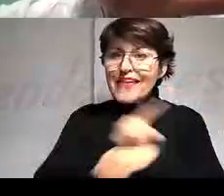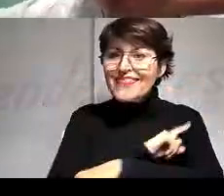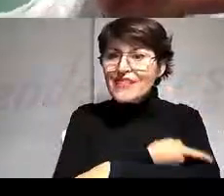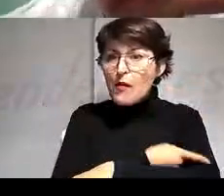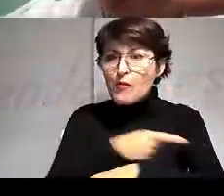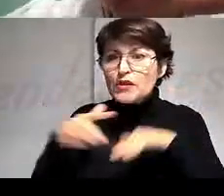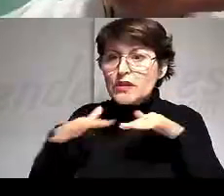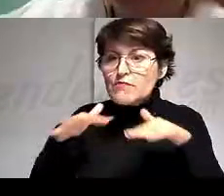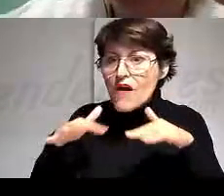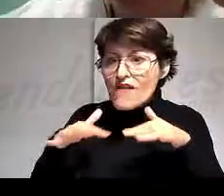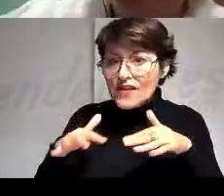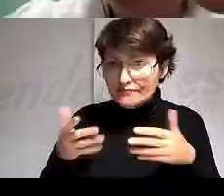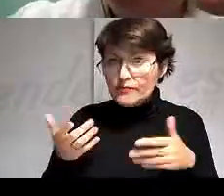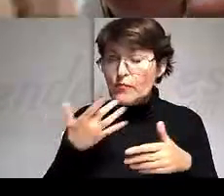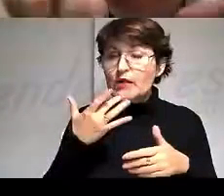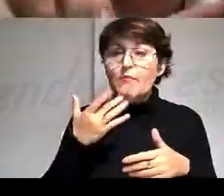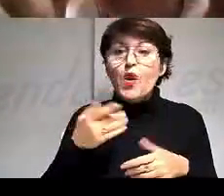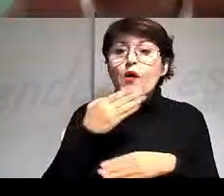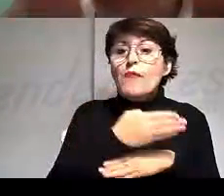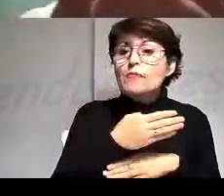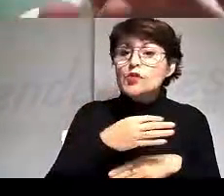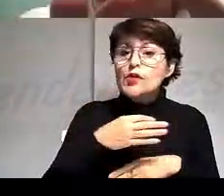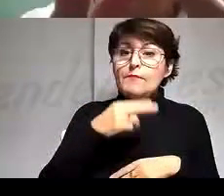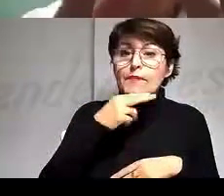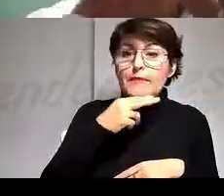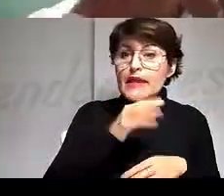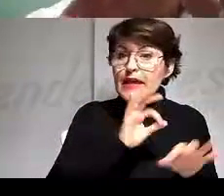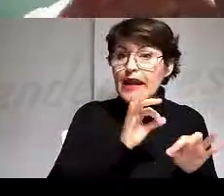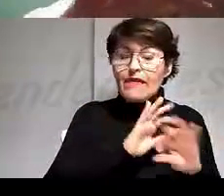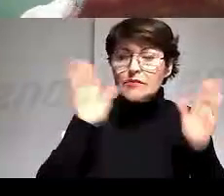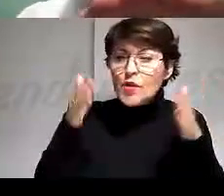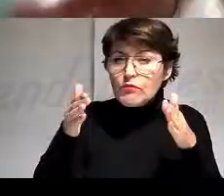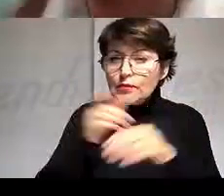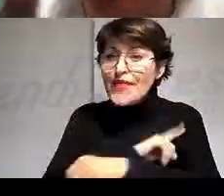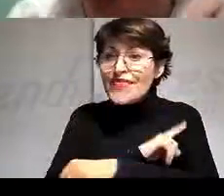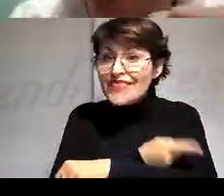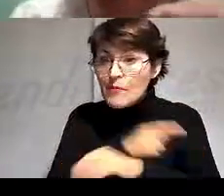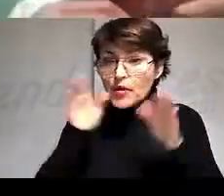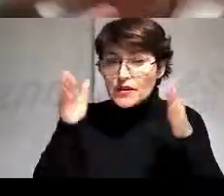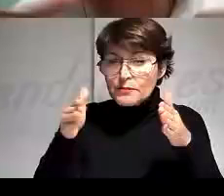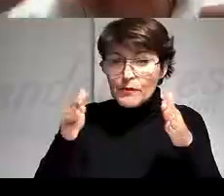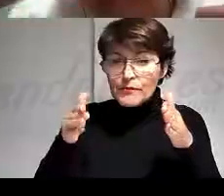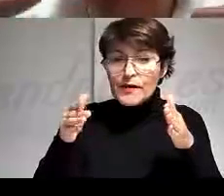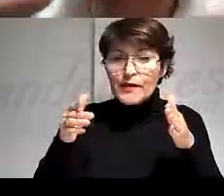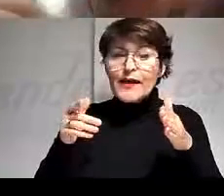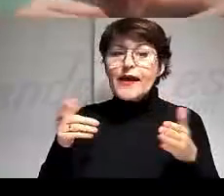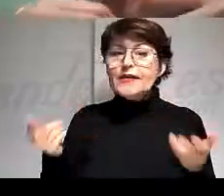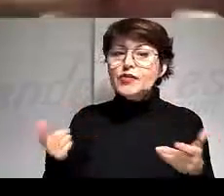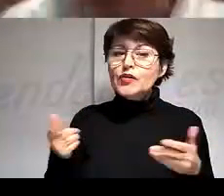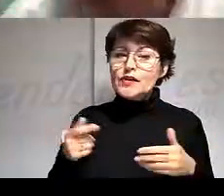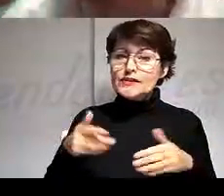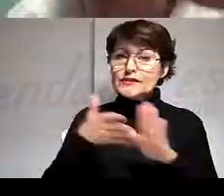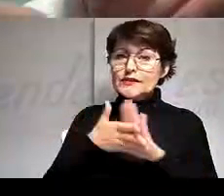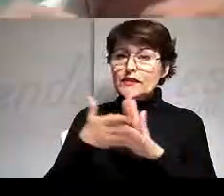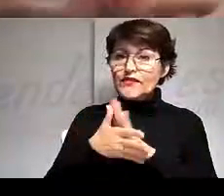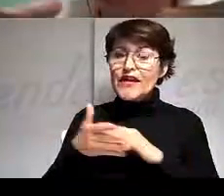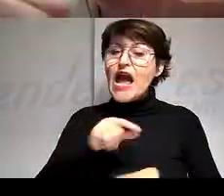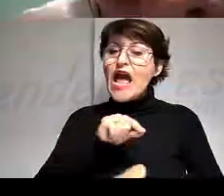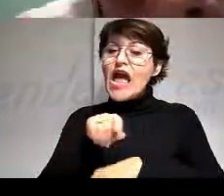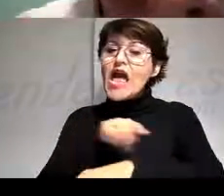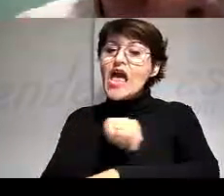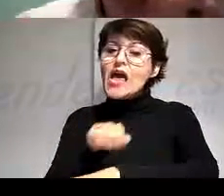baño a expulsar heces y nos vamos a dedicar pues, a lo esencial, a sobrevivir. Como animales que somos,